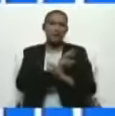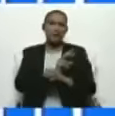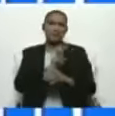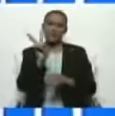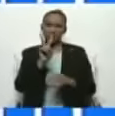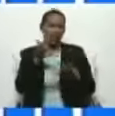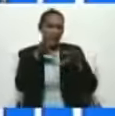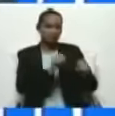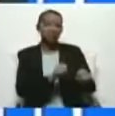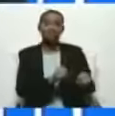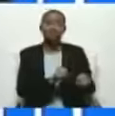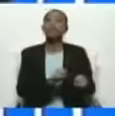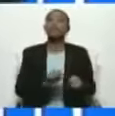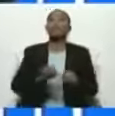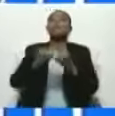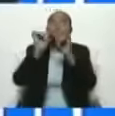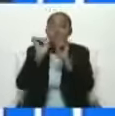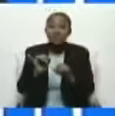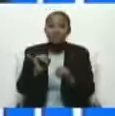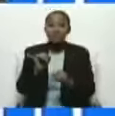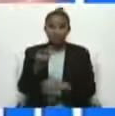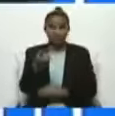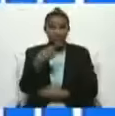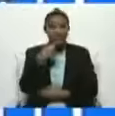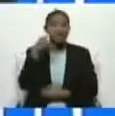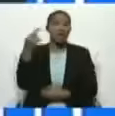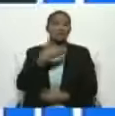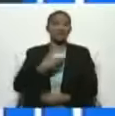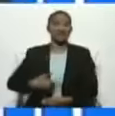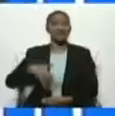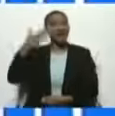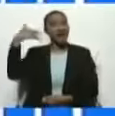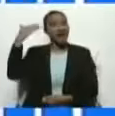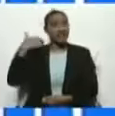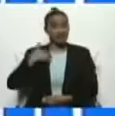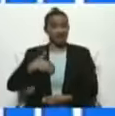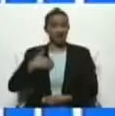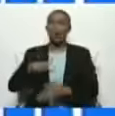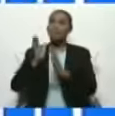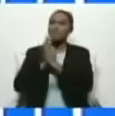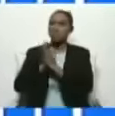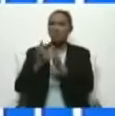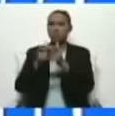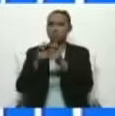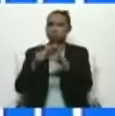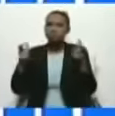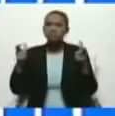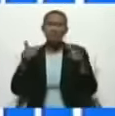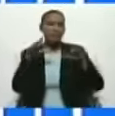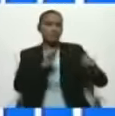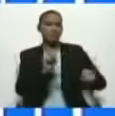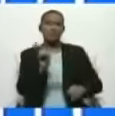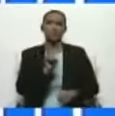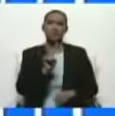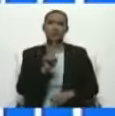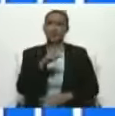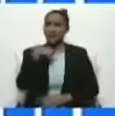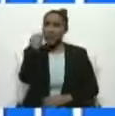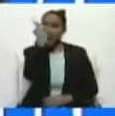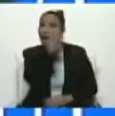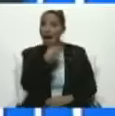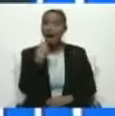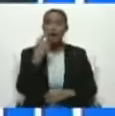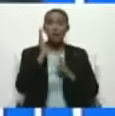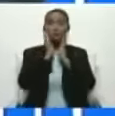los que le dijeron a Mauricio Macri que conformara una fuerza multinacional para invadir a Venezuela. Pero ni se lavan la cara con jabón Camay